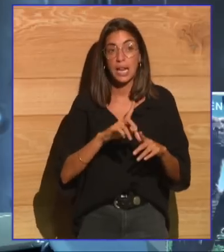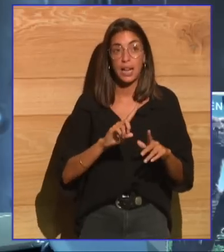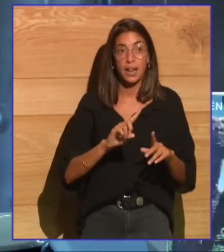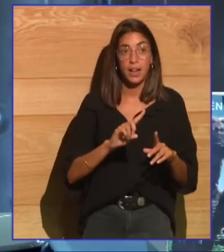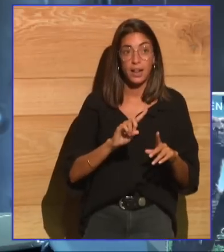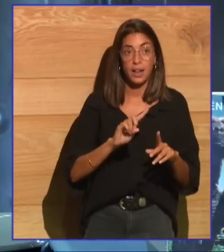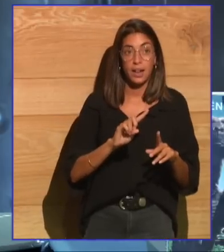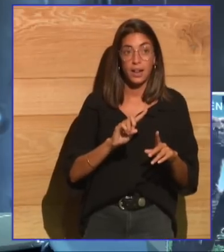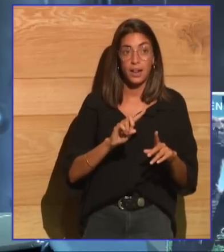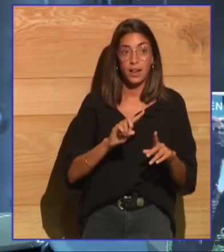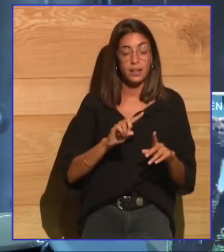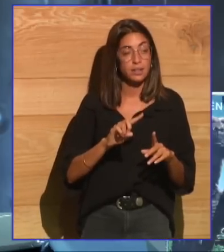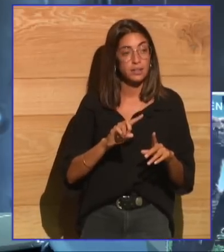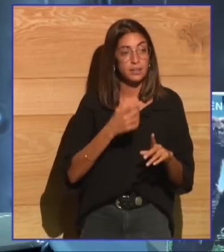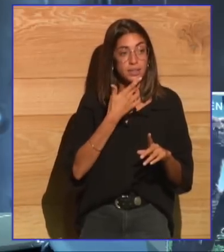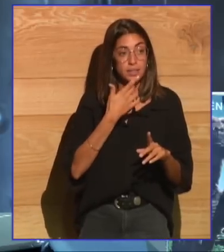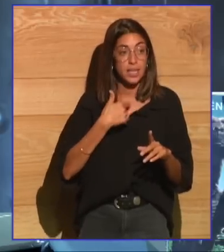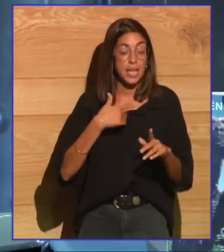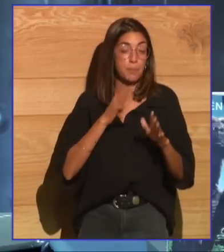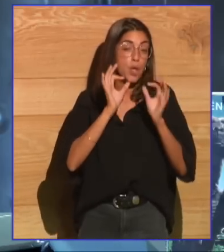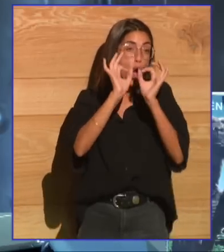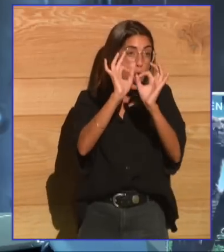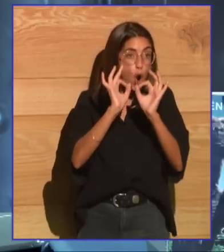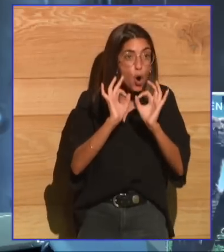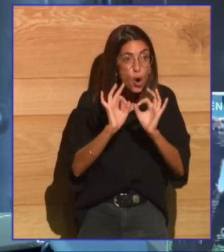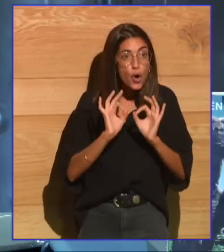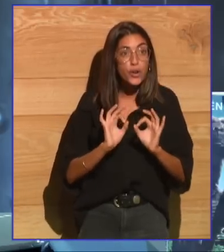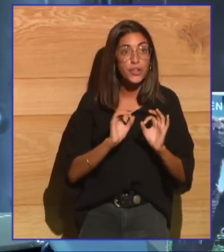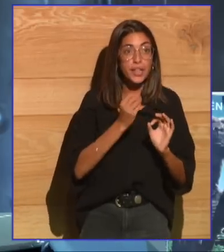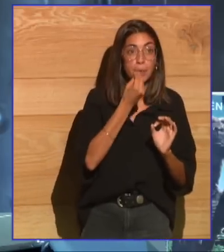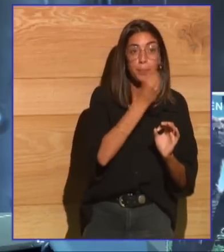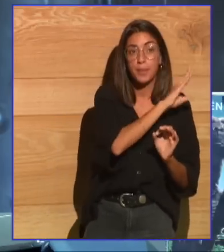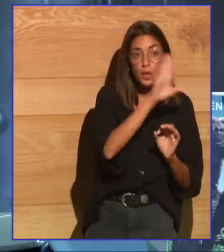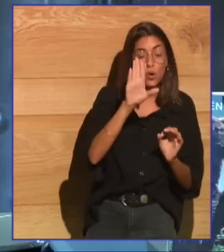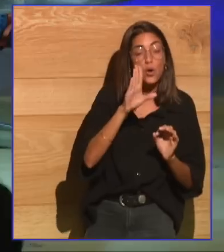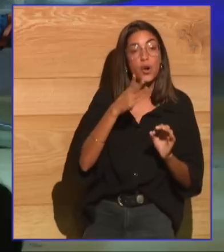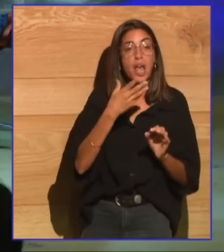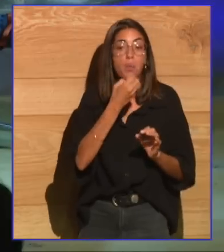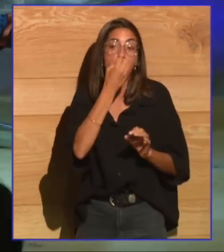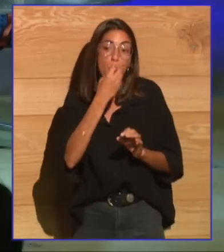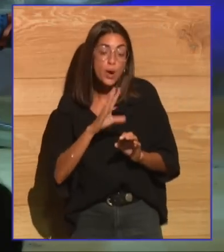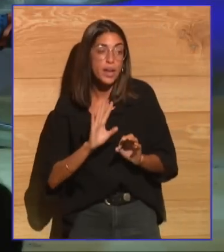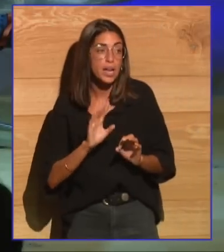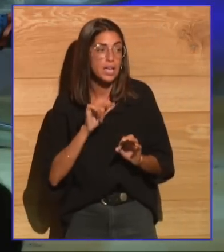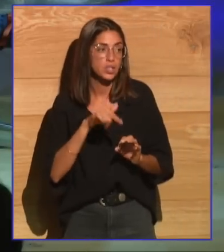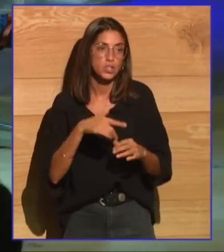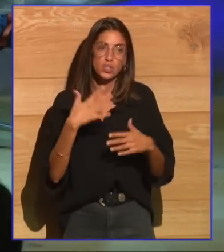colocarlas por por tim de mejor bastante buena y repulsivo